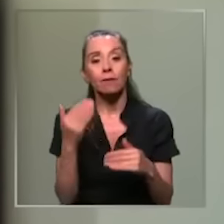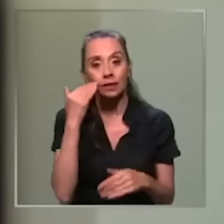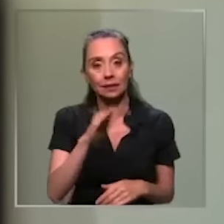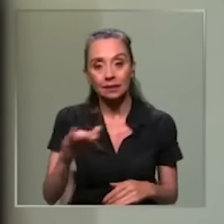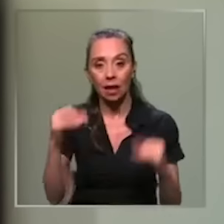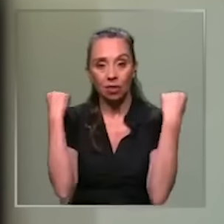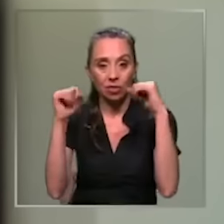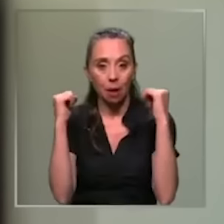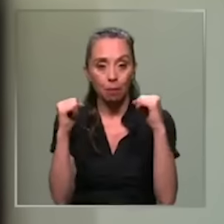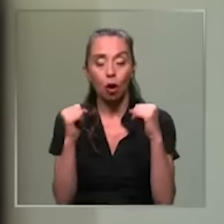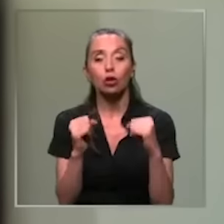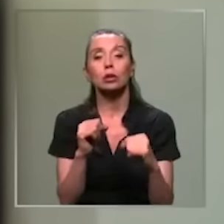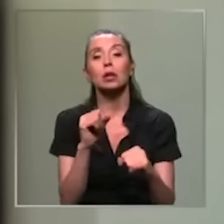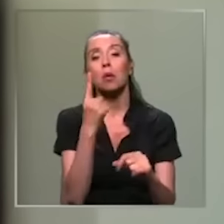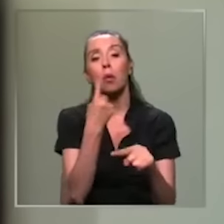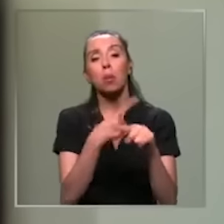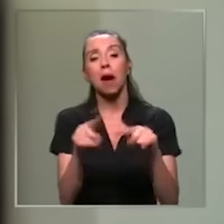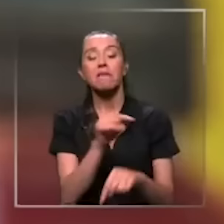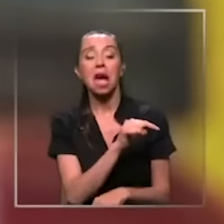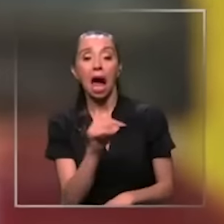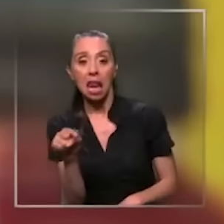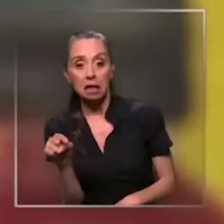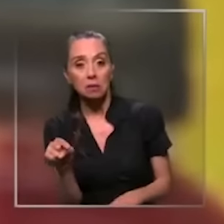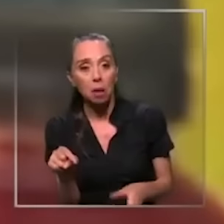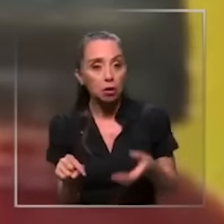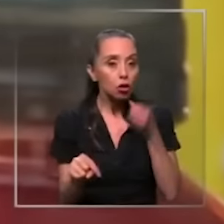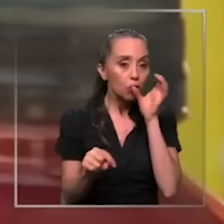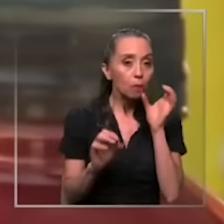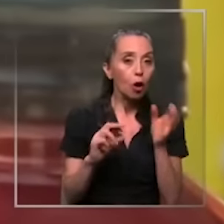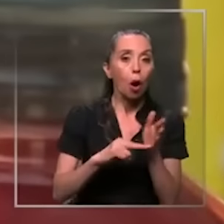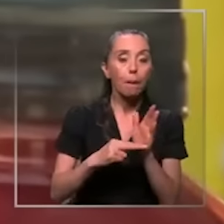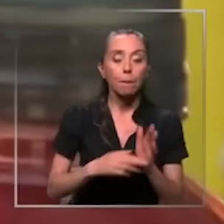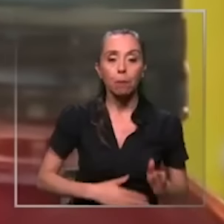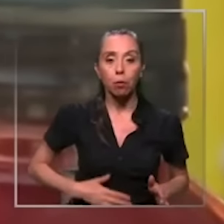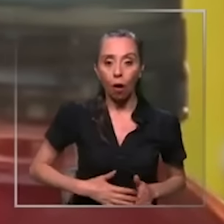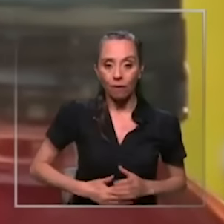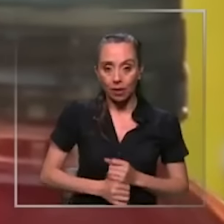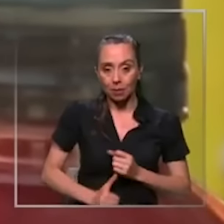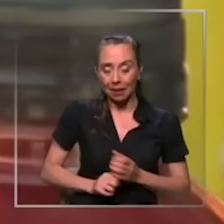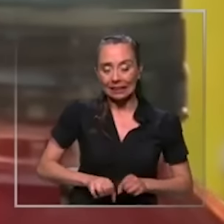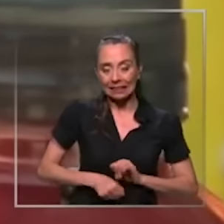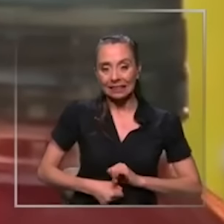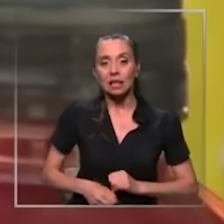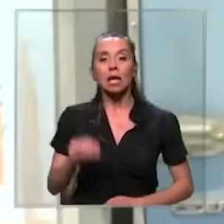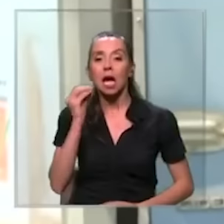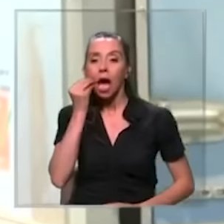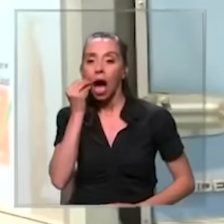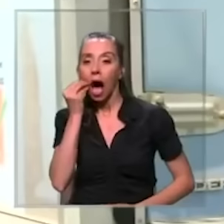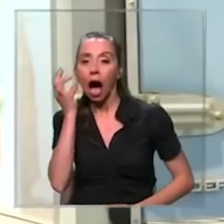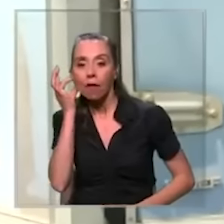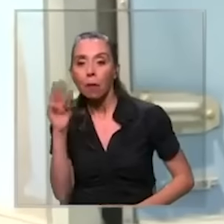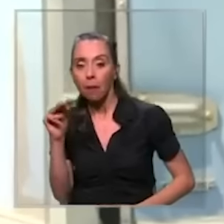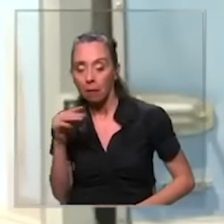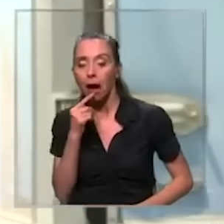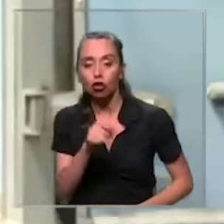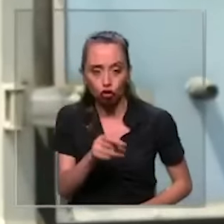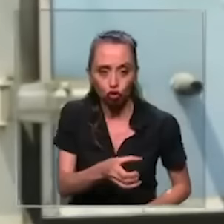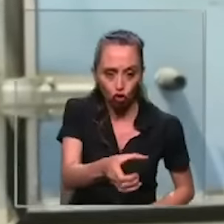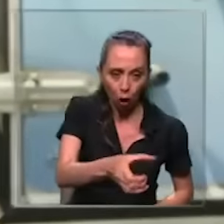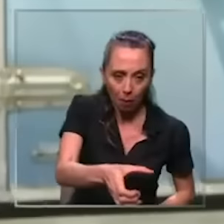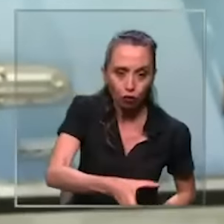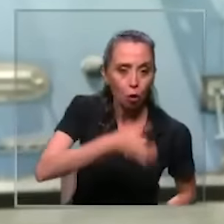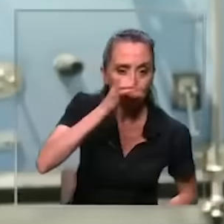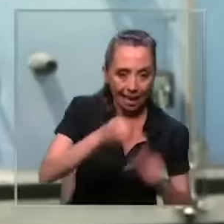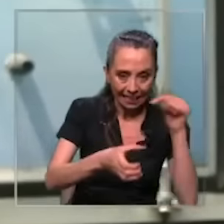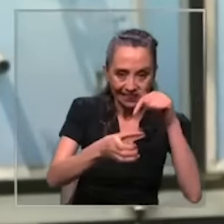deporte ocasionalmente una vez a la semana o tienen problemas gastrointestinales y la abuela, la mamá, qué sé yo, les dice